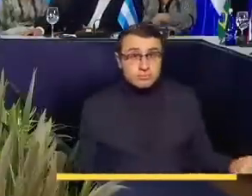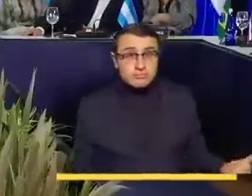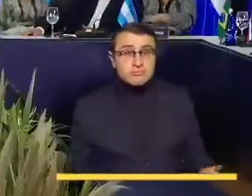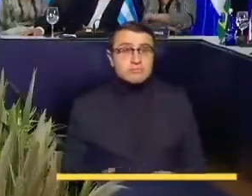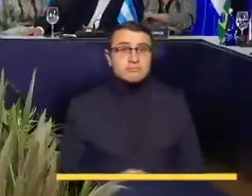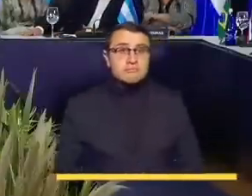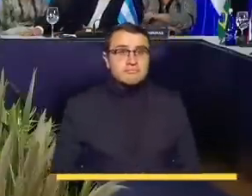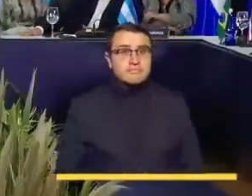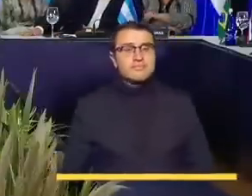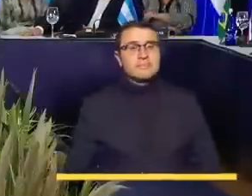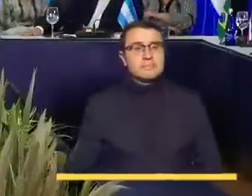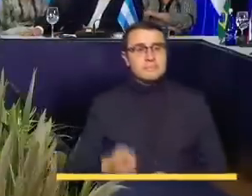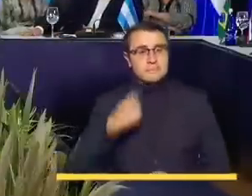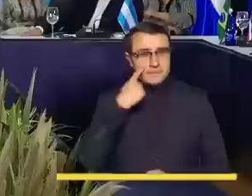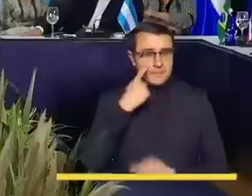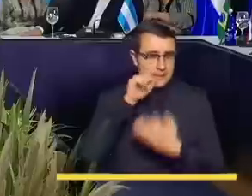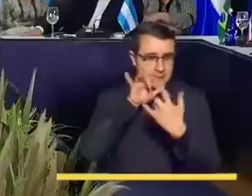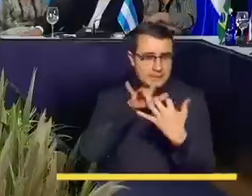guerra pensada así,